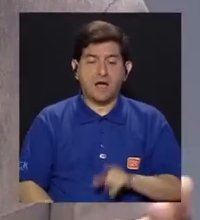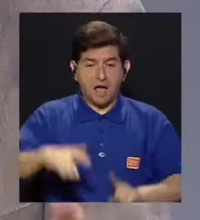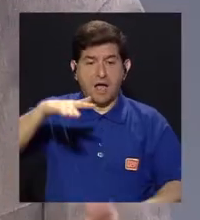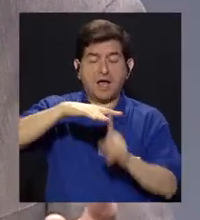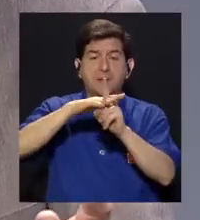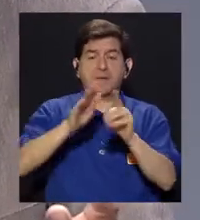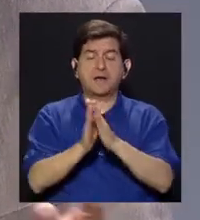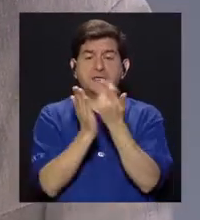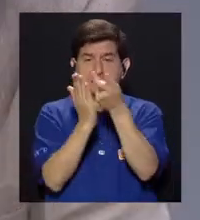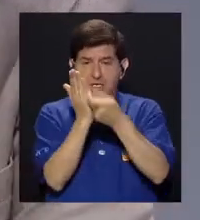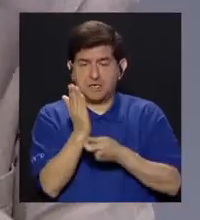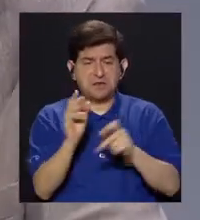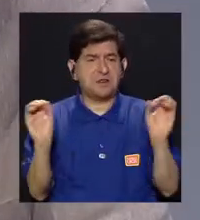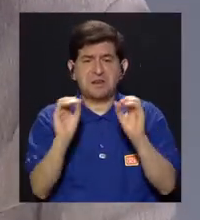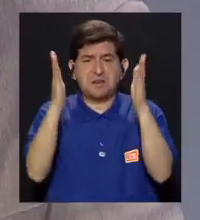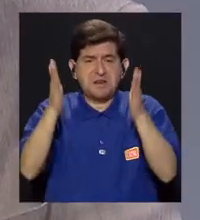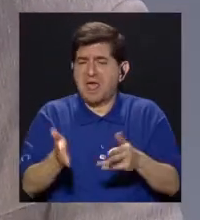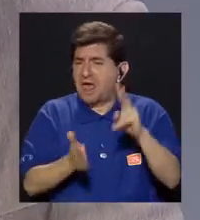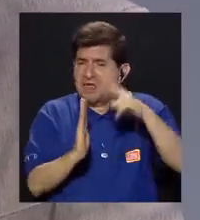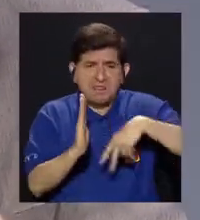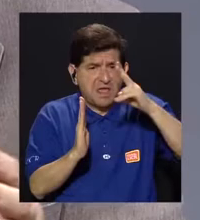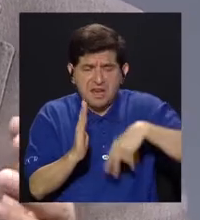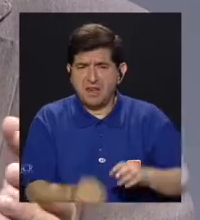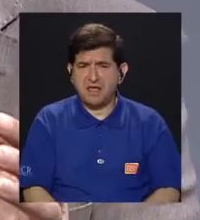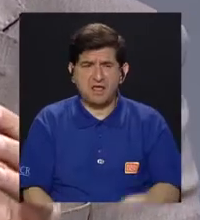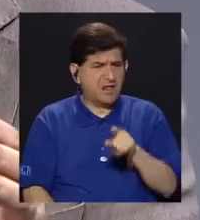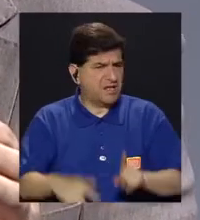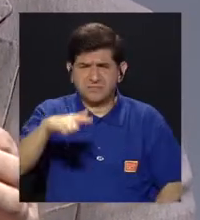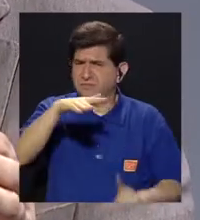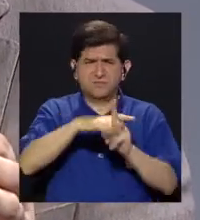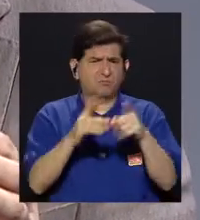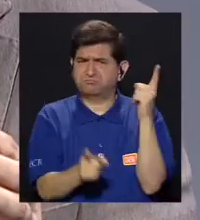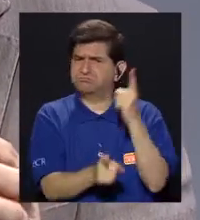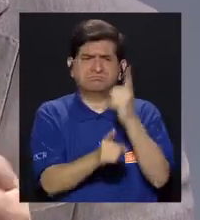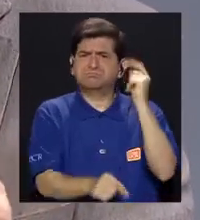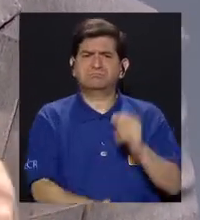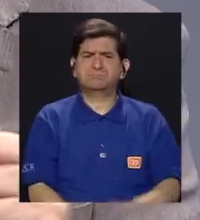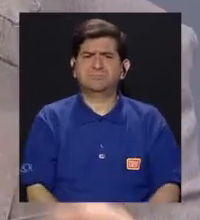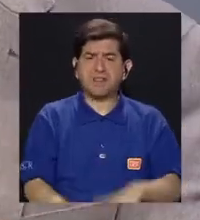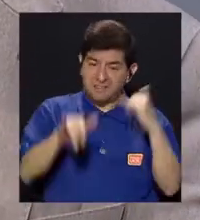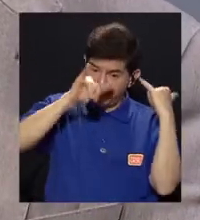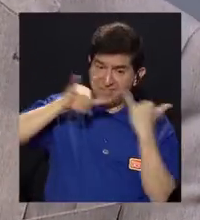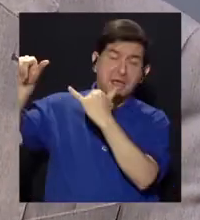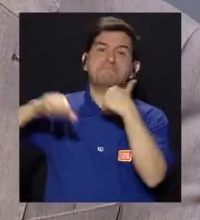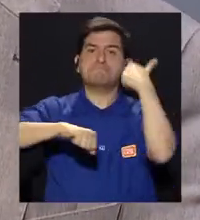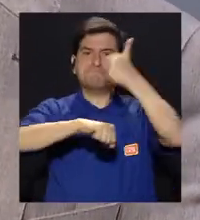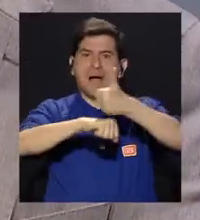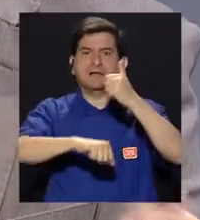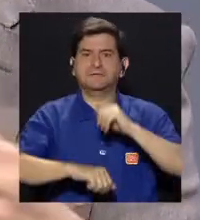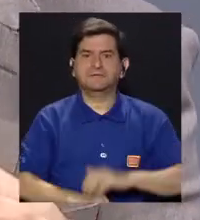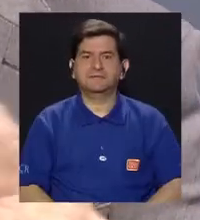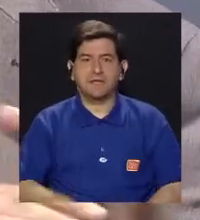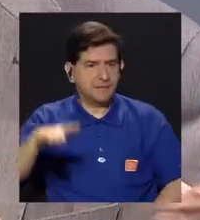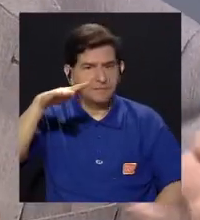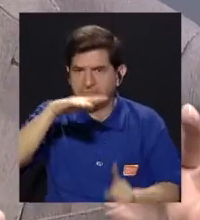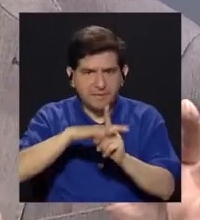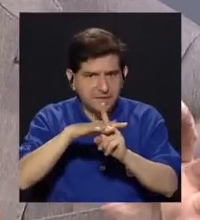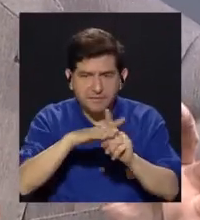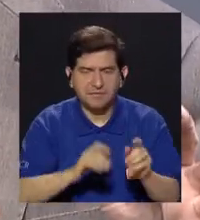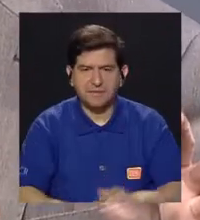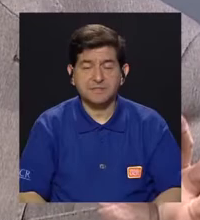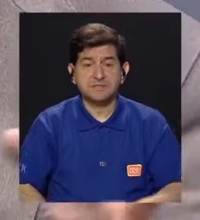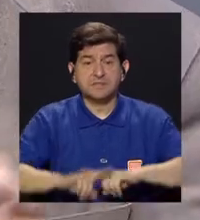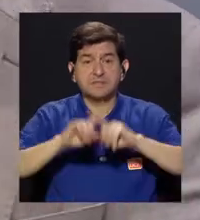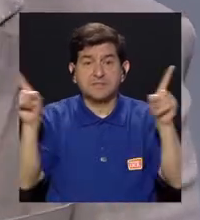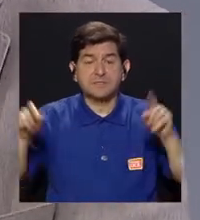salir en una revista que nadie leía esto decía esto no tiene que aparecer ahí luz demanda para que no aparezca